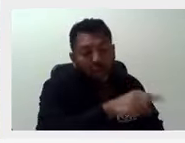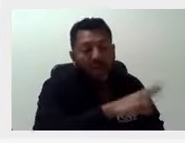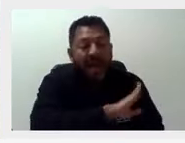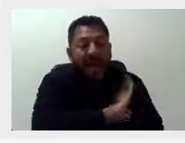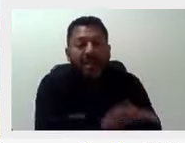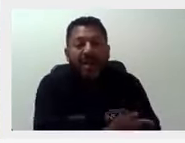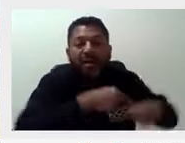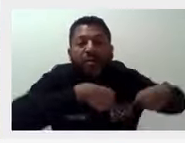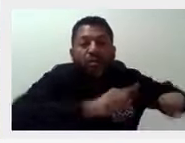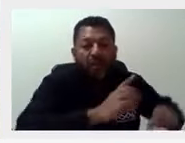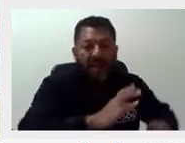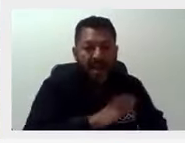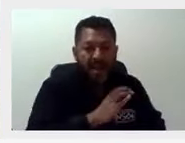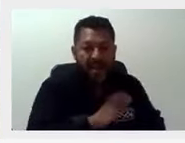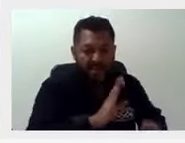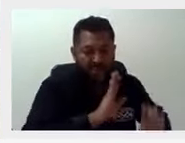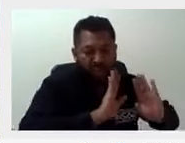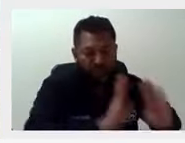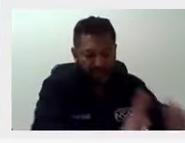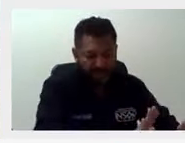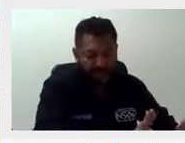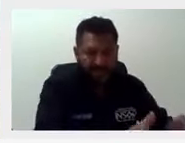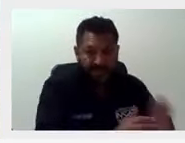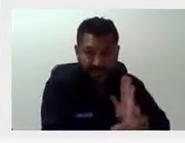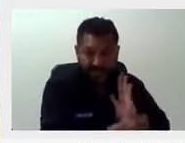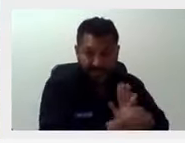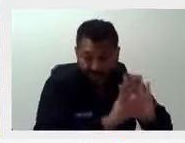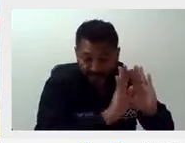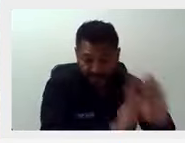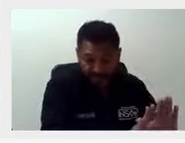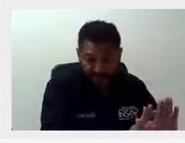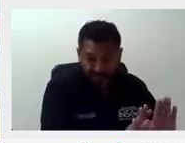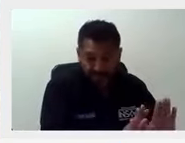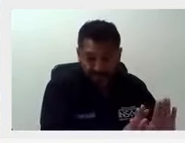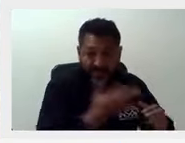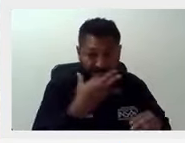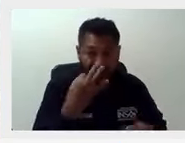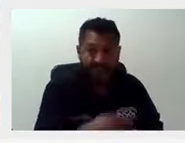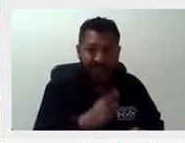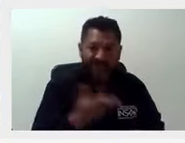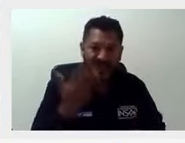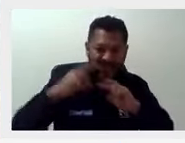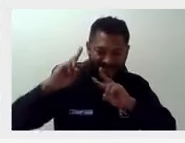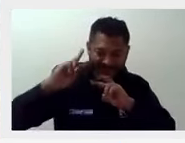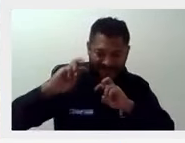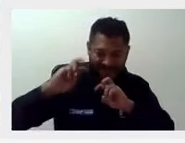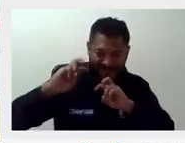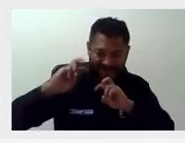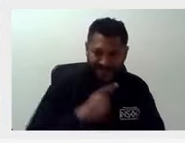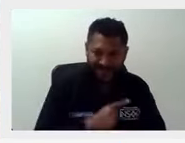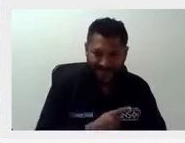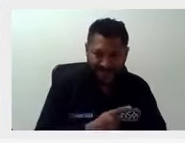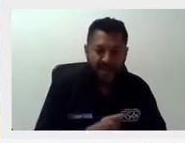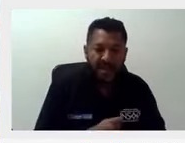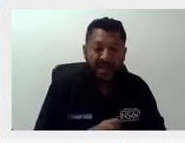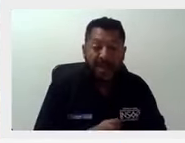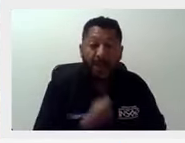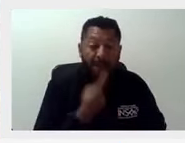sus características, con sus habilidades. Está demostrado desde las investigaciones que cuando los padres empiezan a